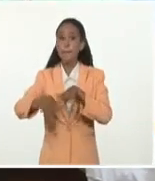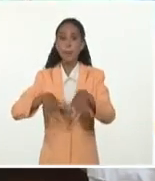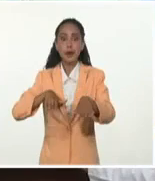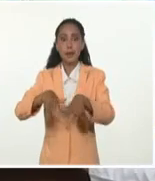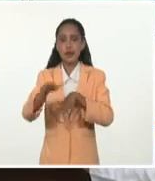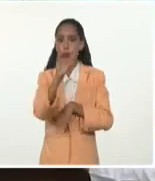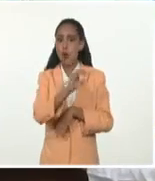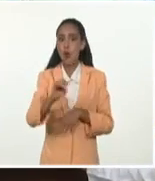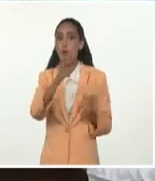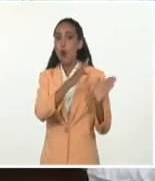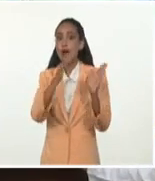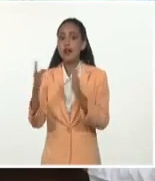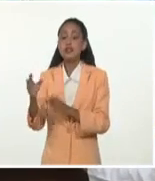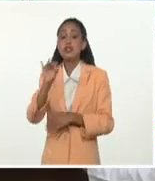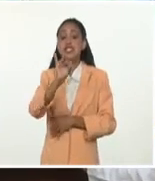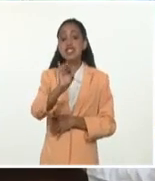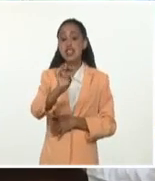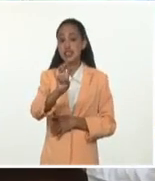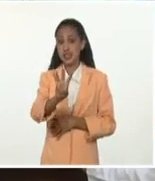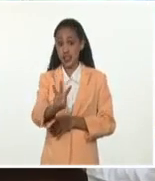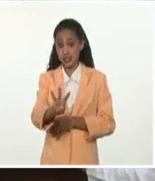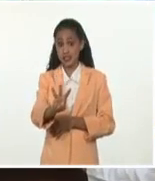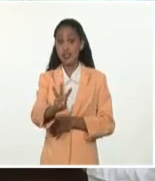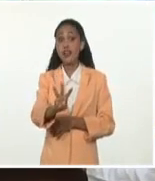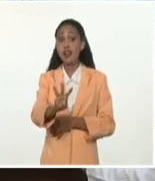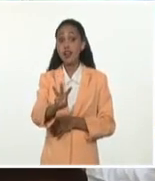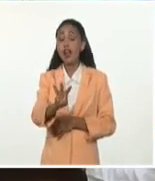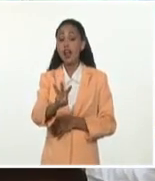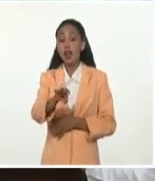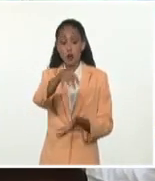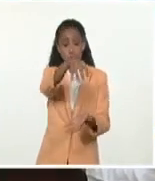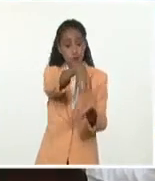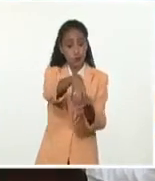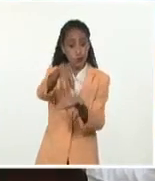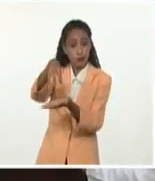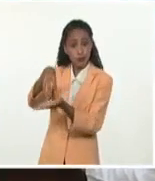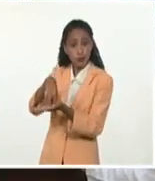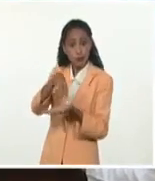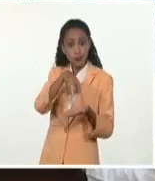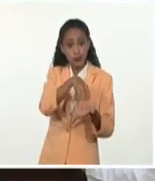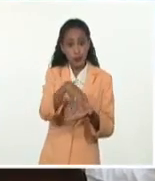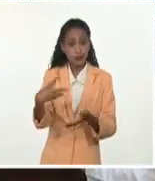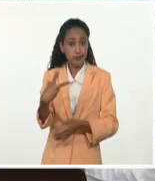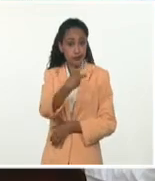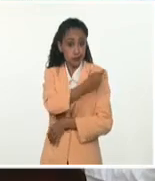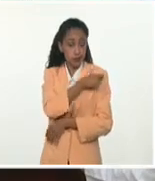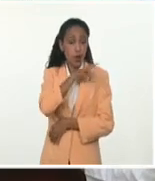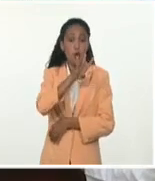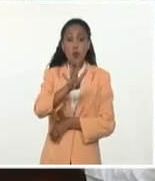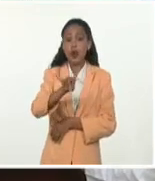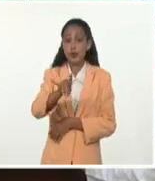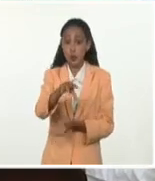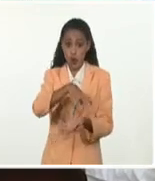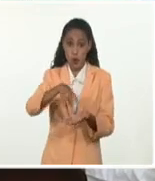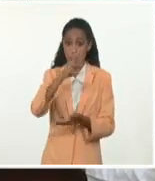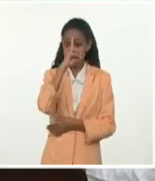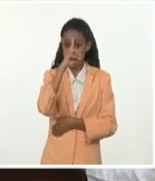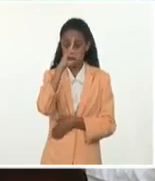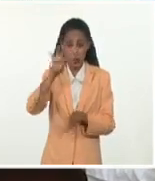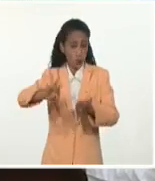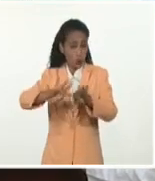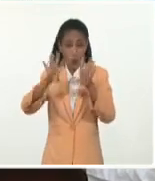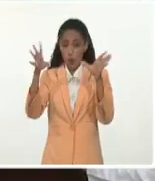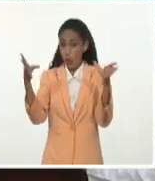en 73 puntos de vacunación, en 49 sitios clínicos en todo el territorio,